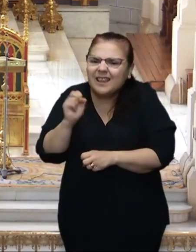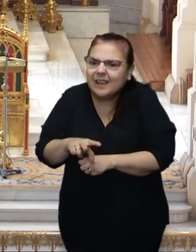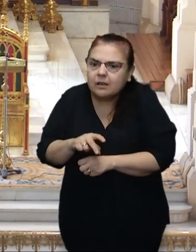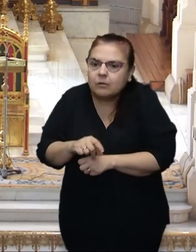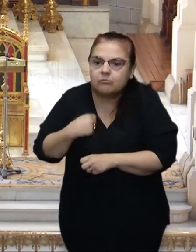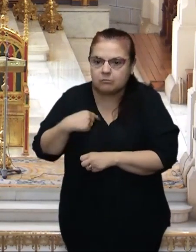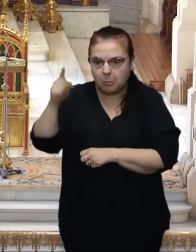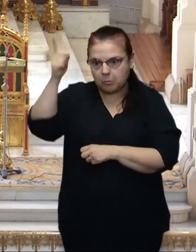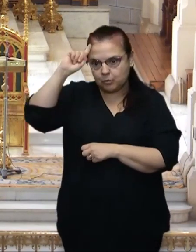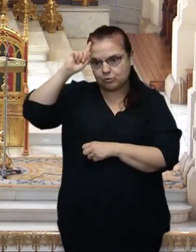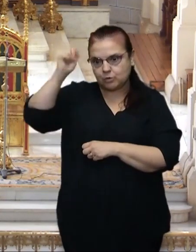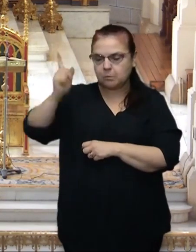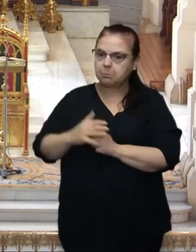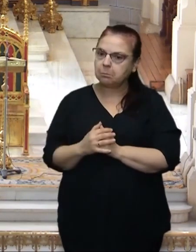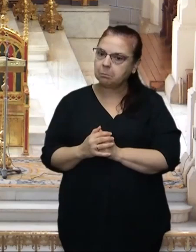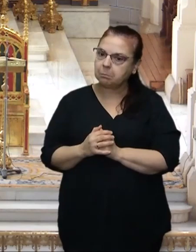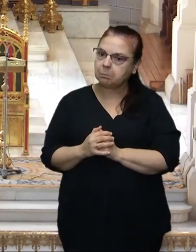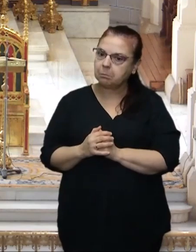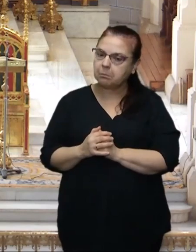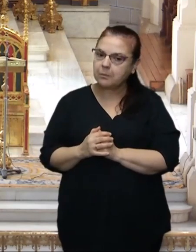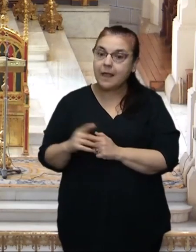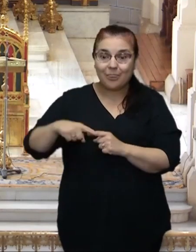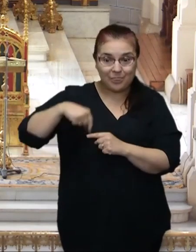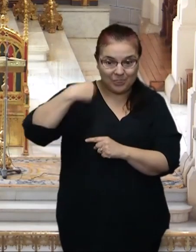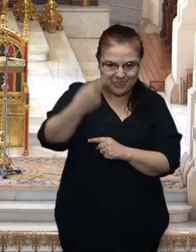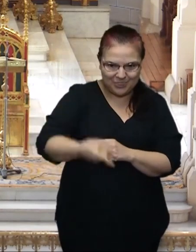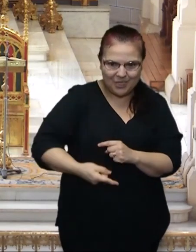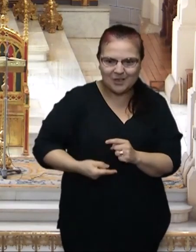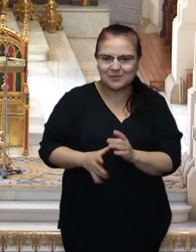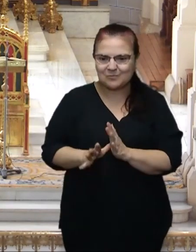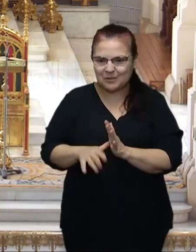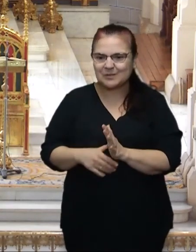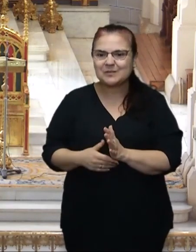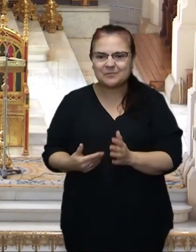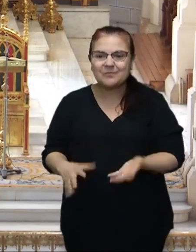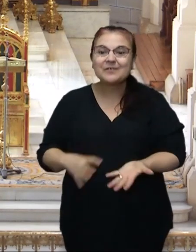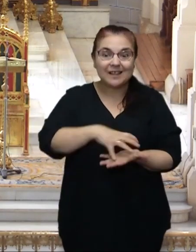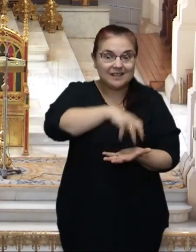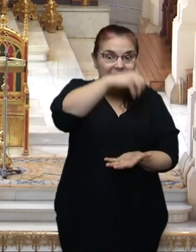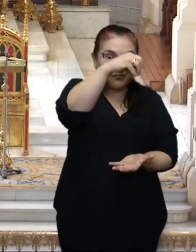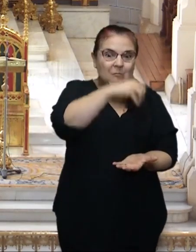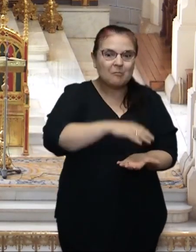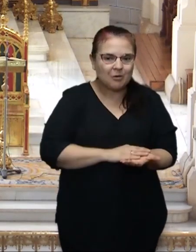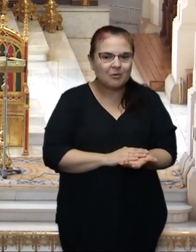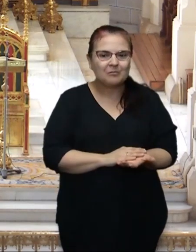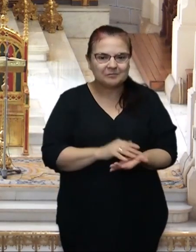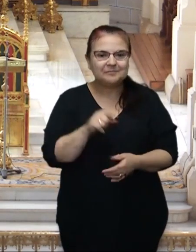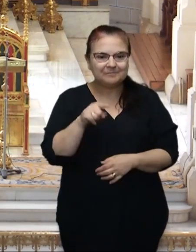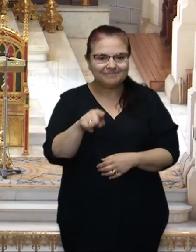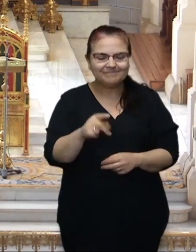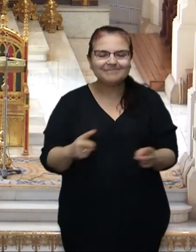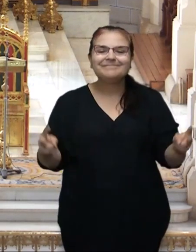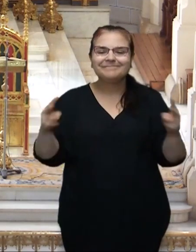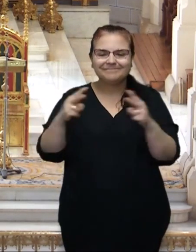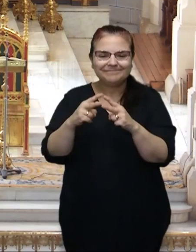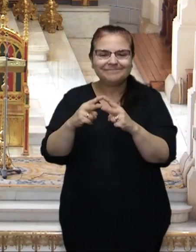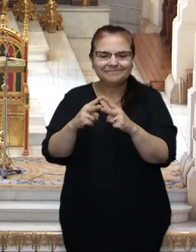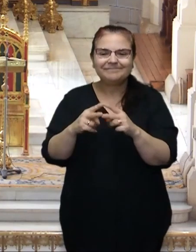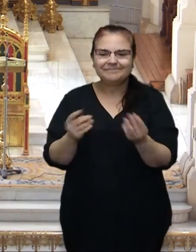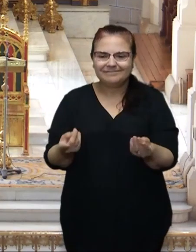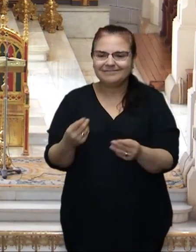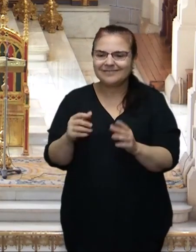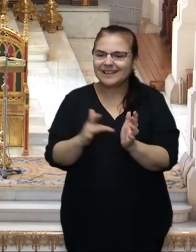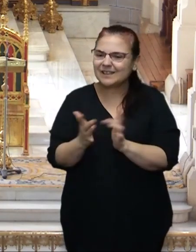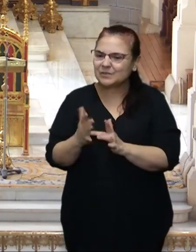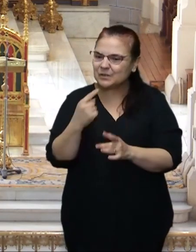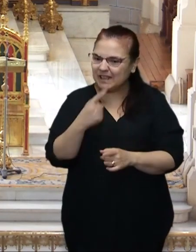Y después viene el encuentro una vez más en el templo. Y Jesús le dice,